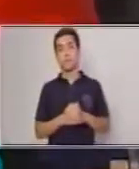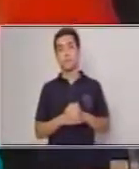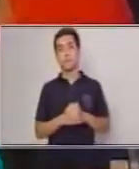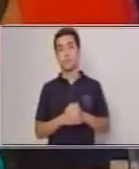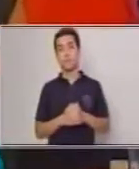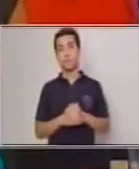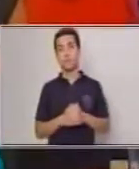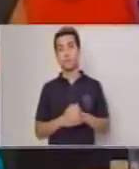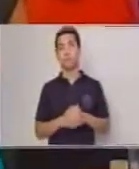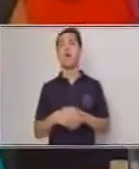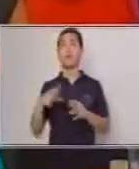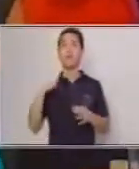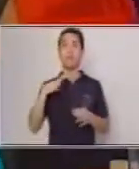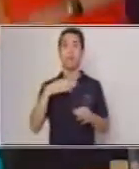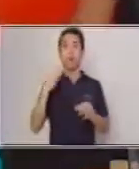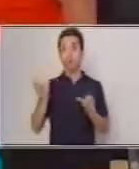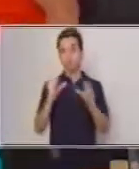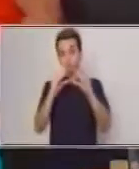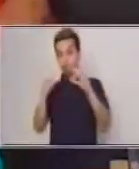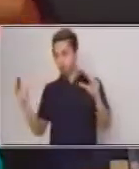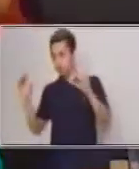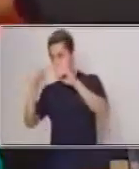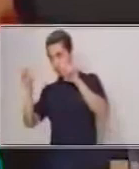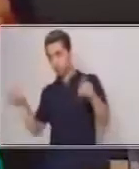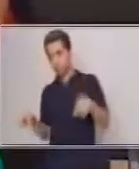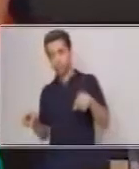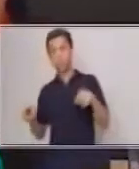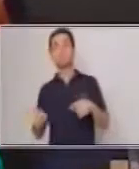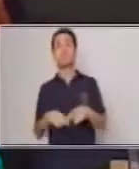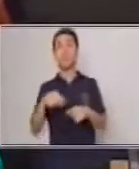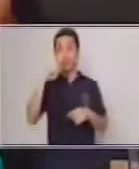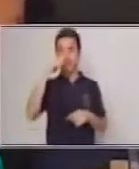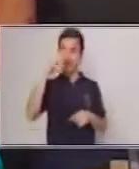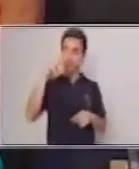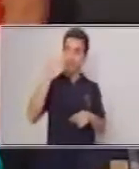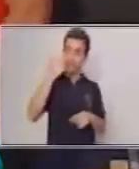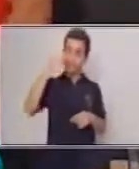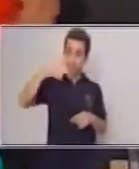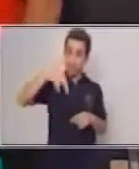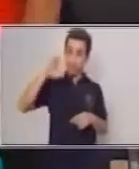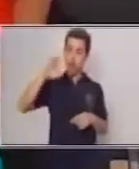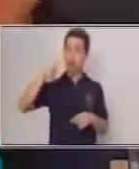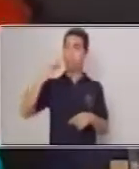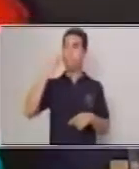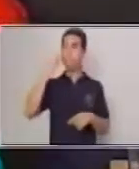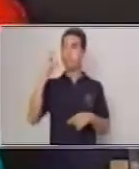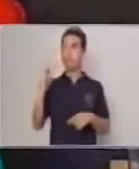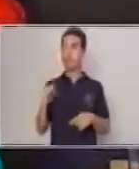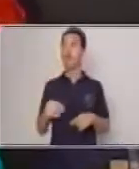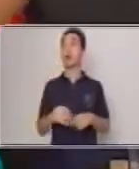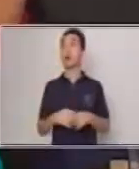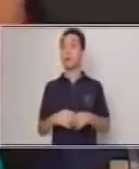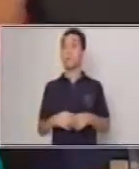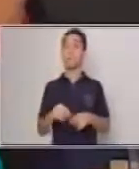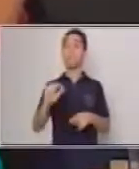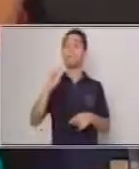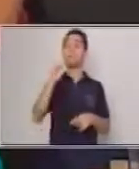y formamos la segunda parte de la respuesta, que es el trinomio. El primer término elevado al